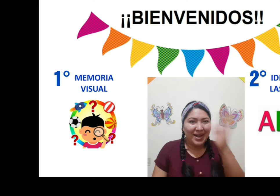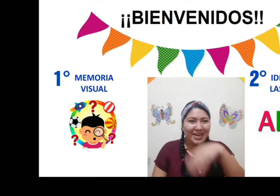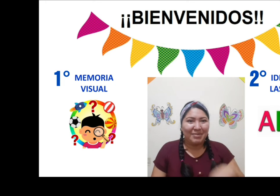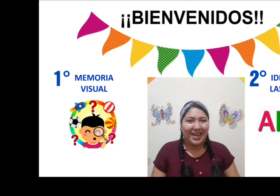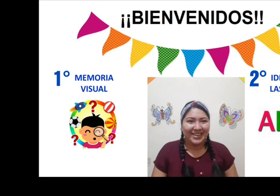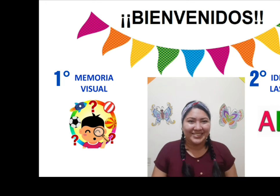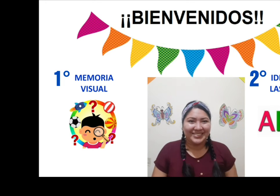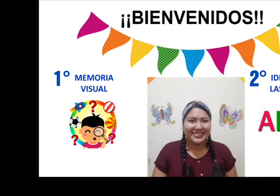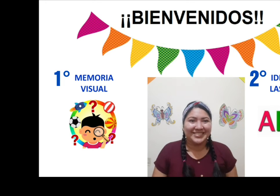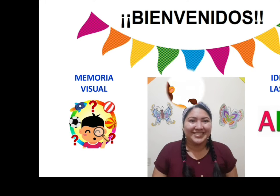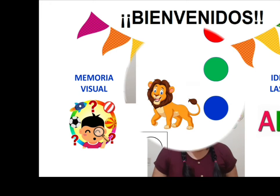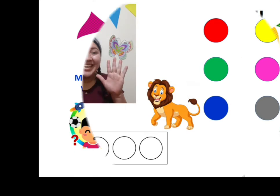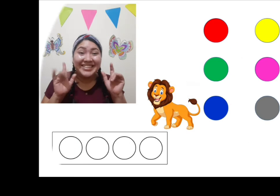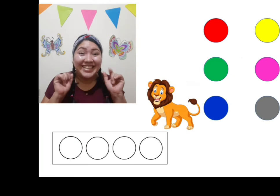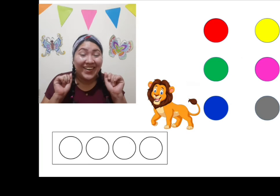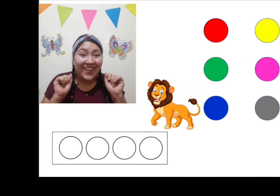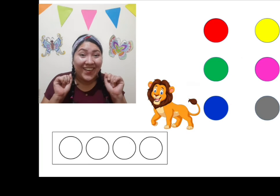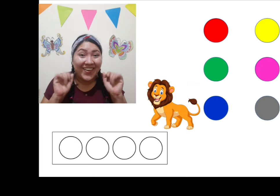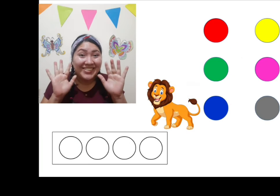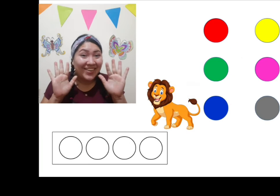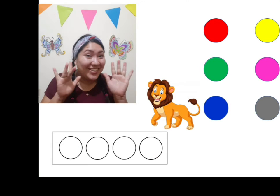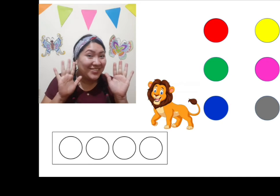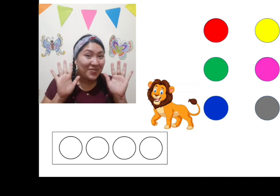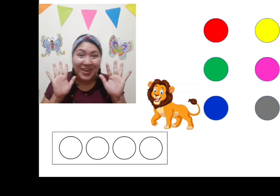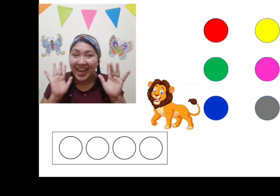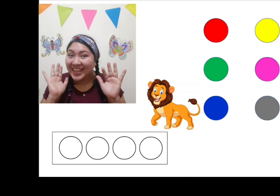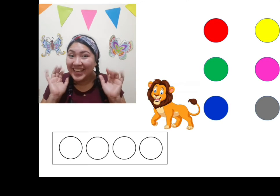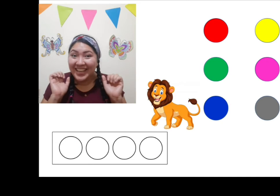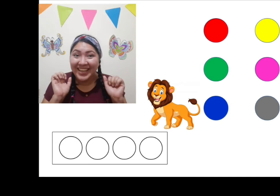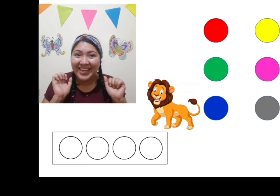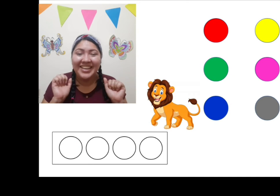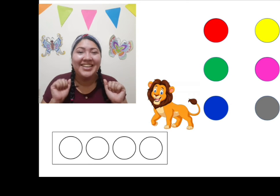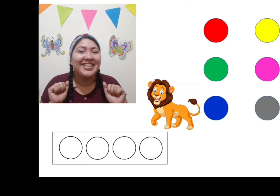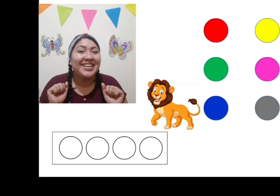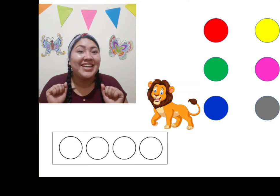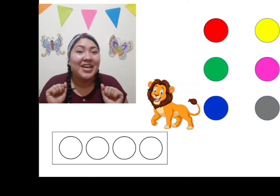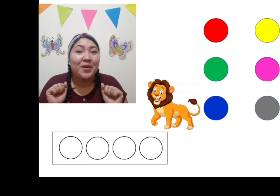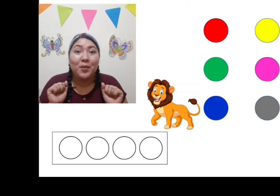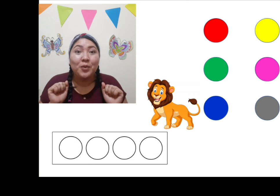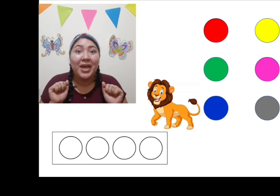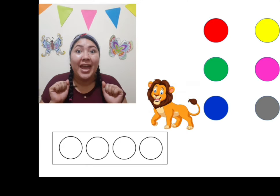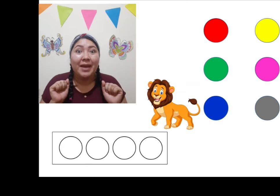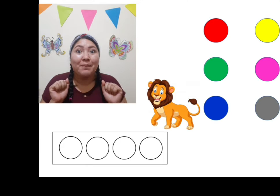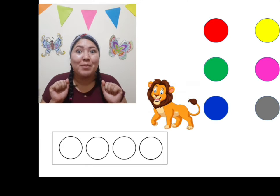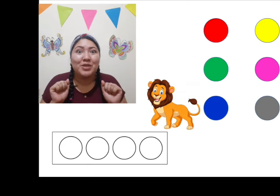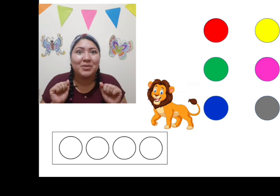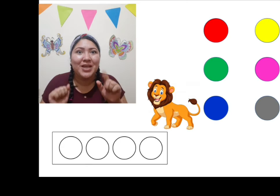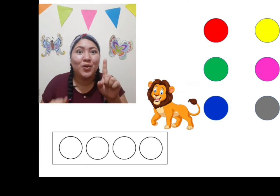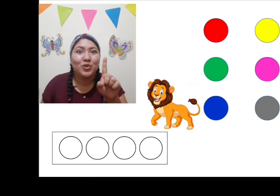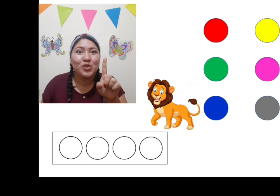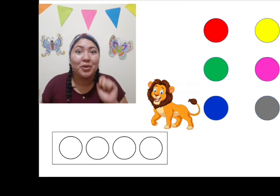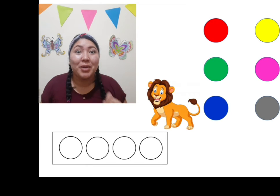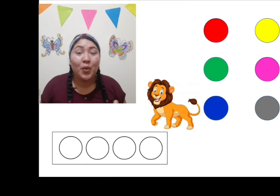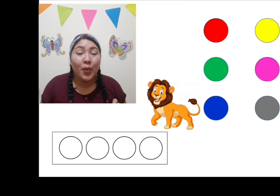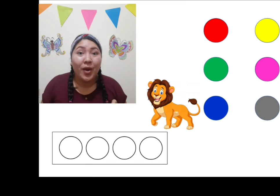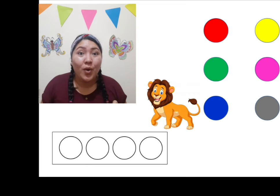acompáñenme hola chicos ahora estoy por aquí muy bien vamos a empezar